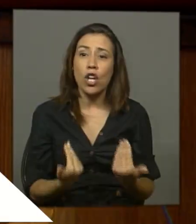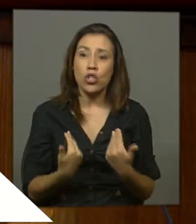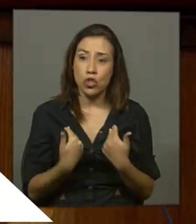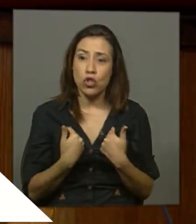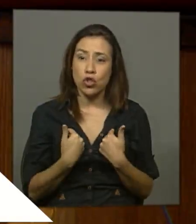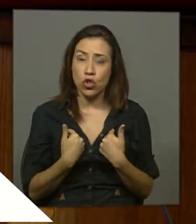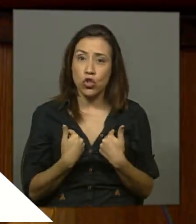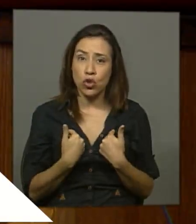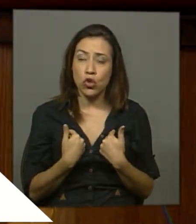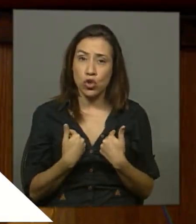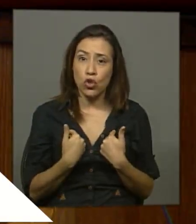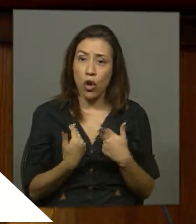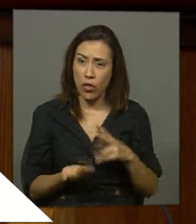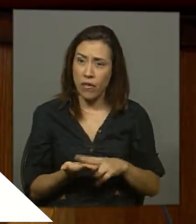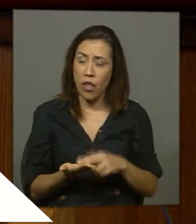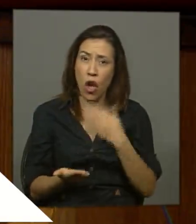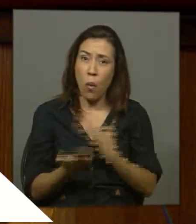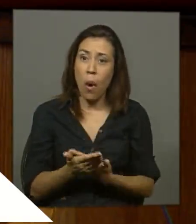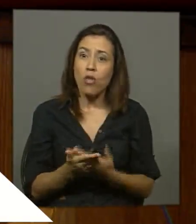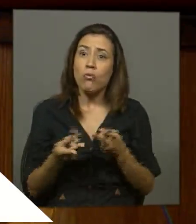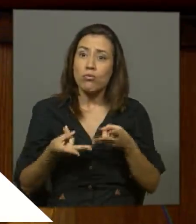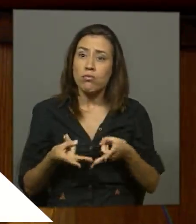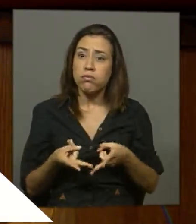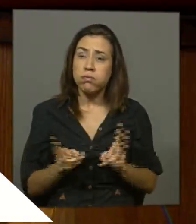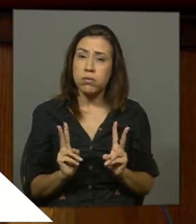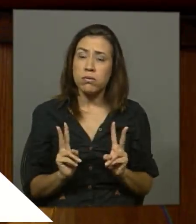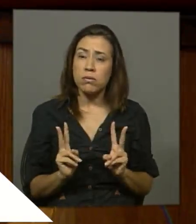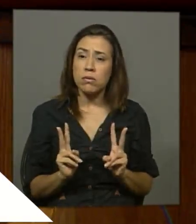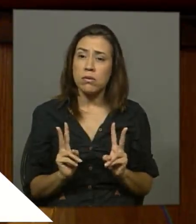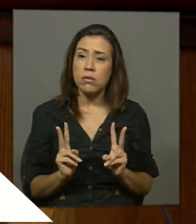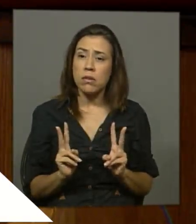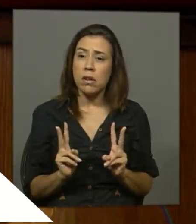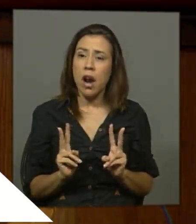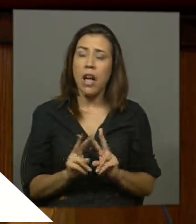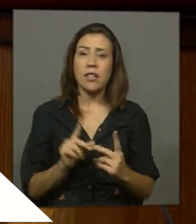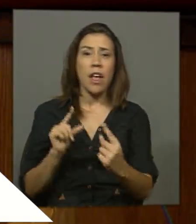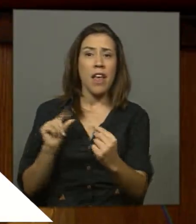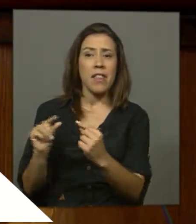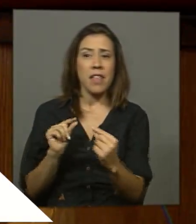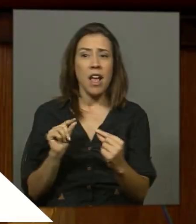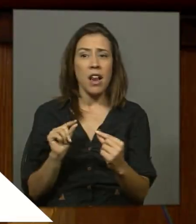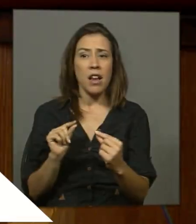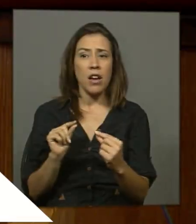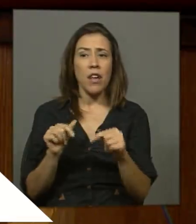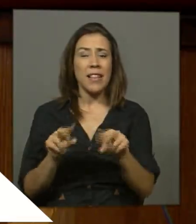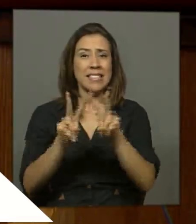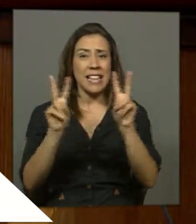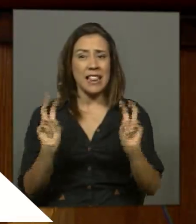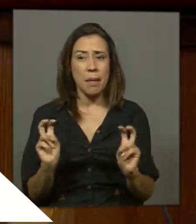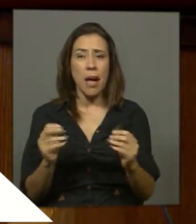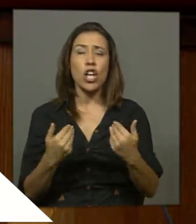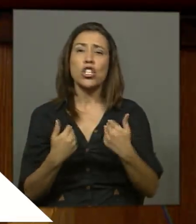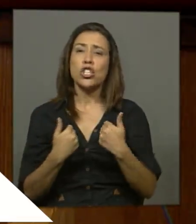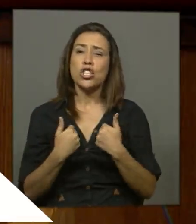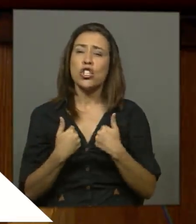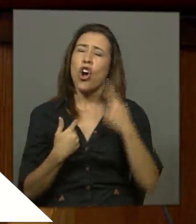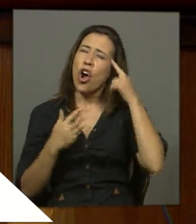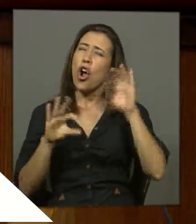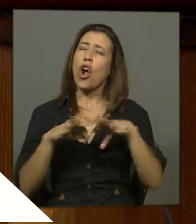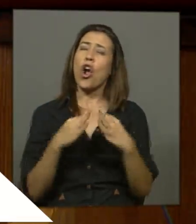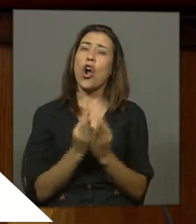yo verdaderamente cuando accedí cuando accedí a tener un diálogo sobre este tema yo estaba